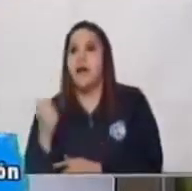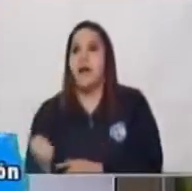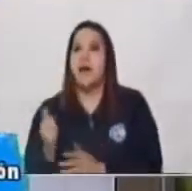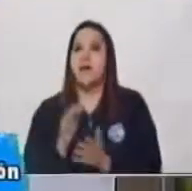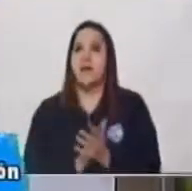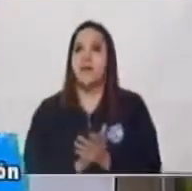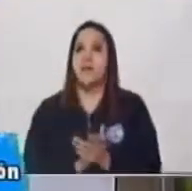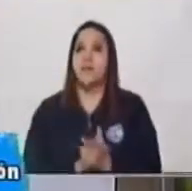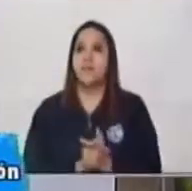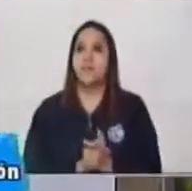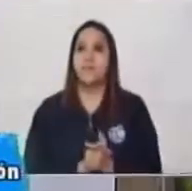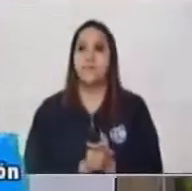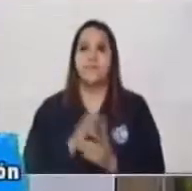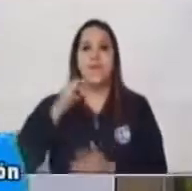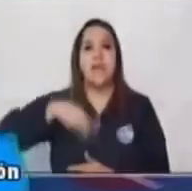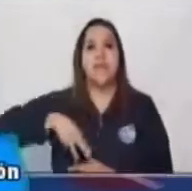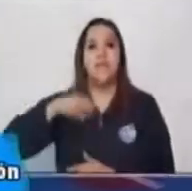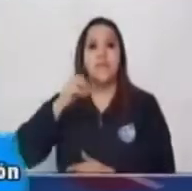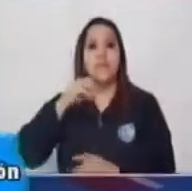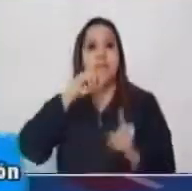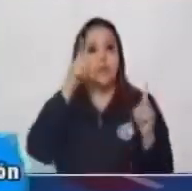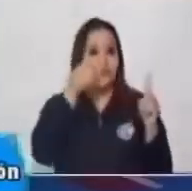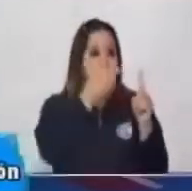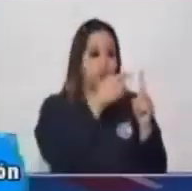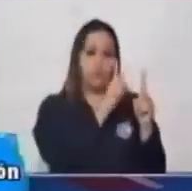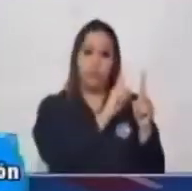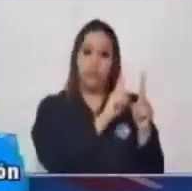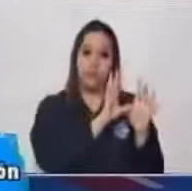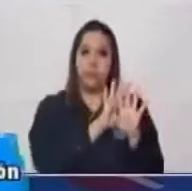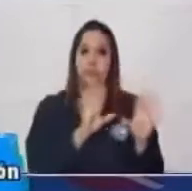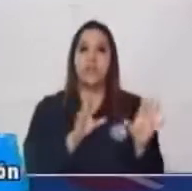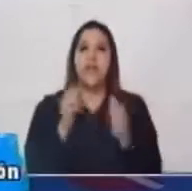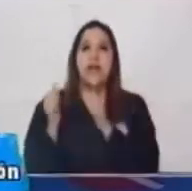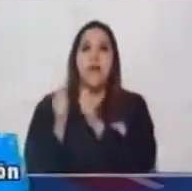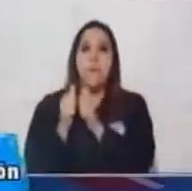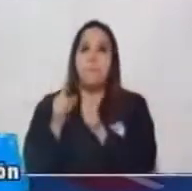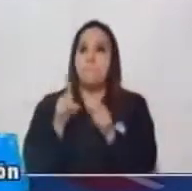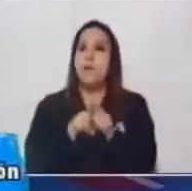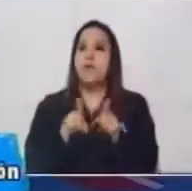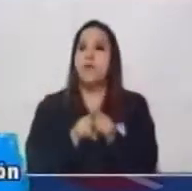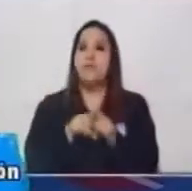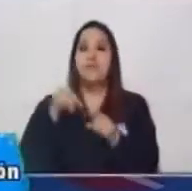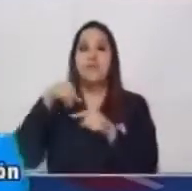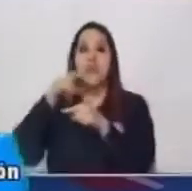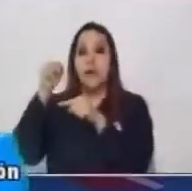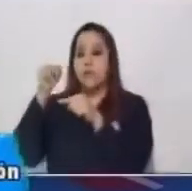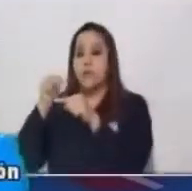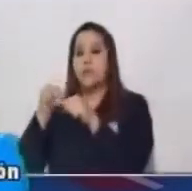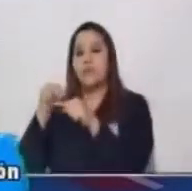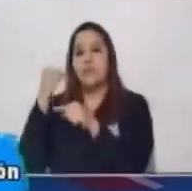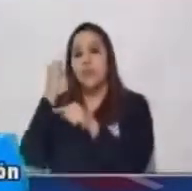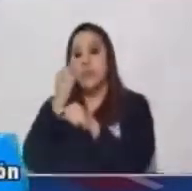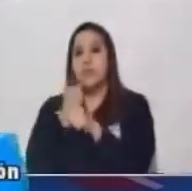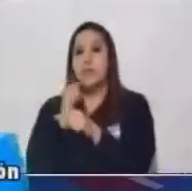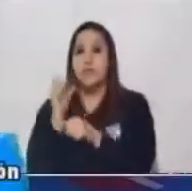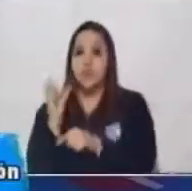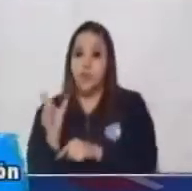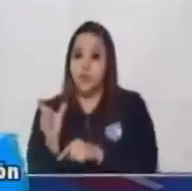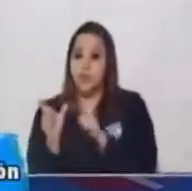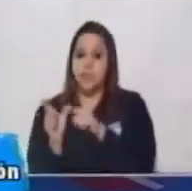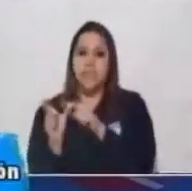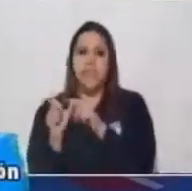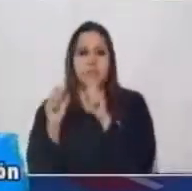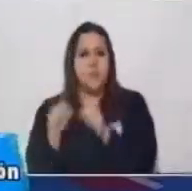modificador indirecto. El modificador indirecto acompaña al núcleo del sujeto a través de un enlace. ¿Qué enlace